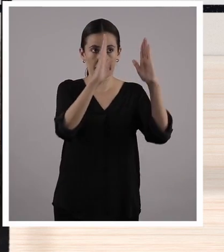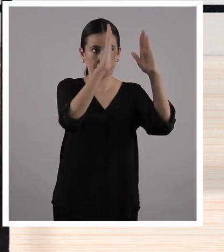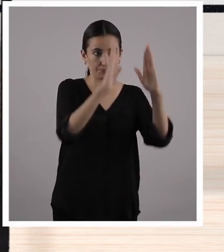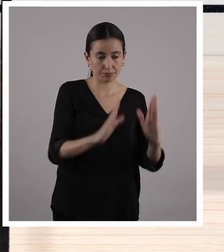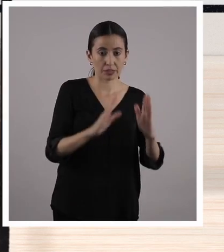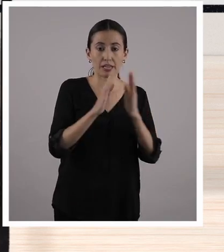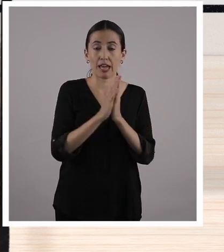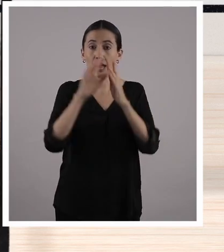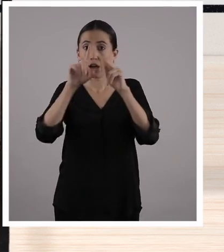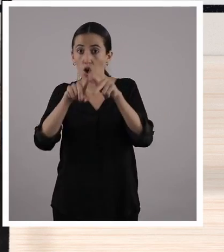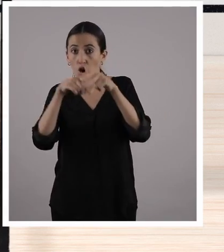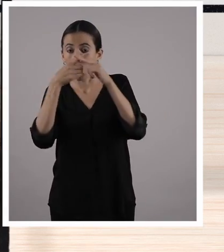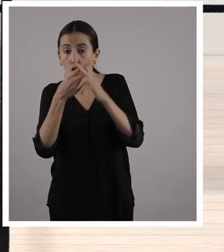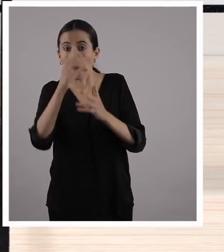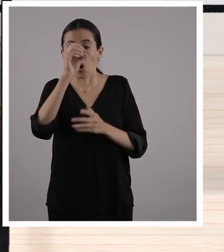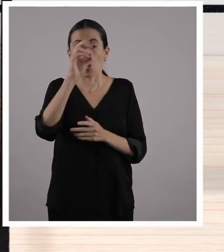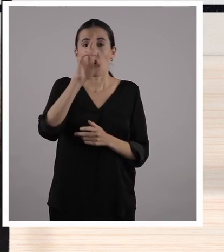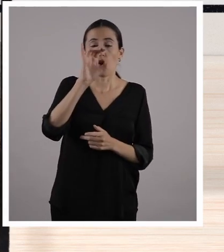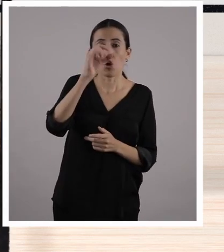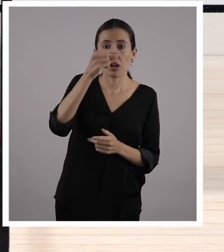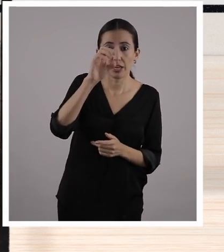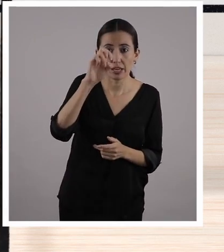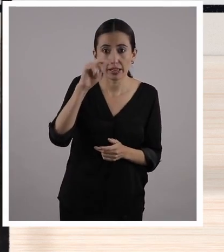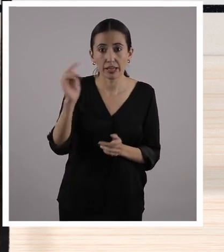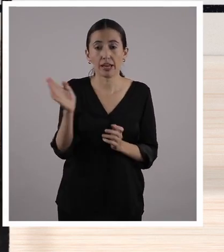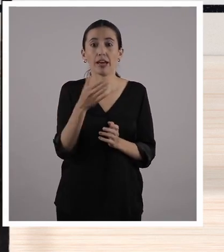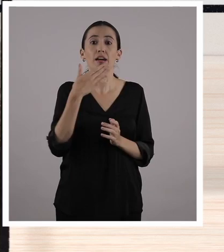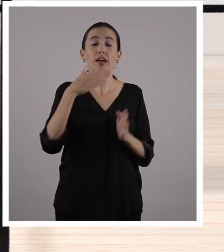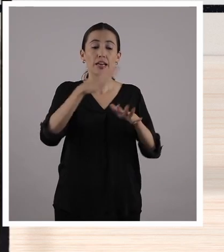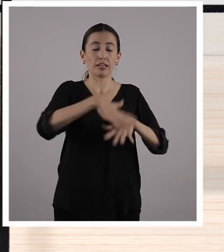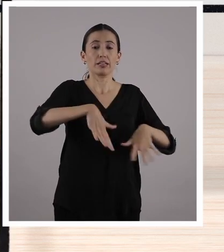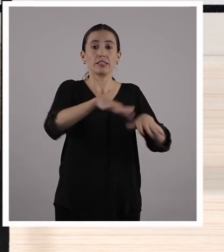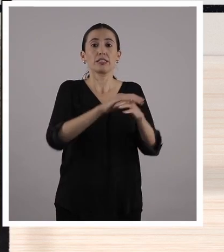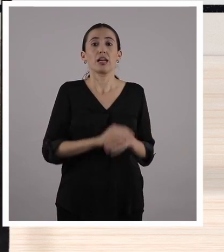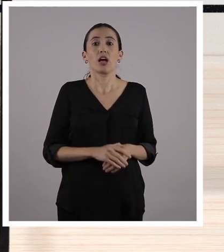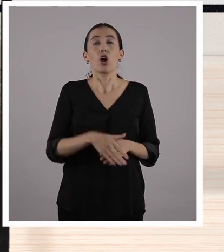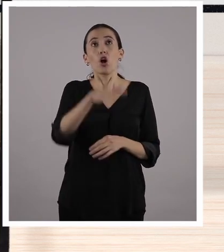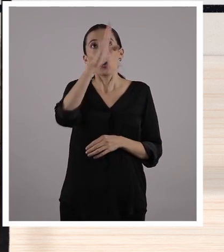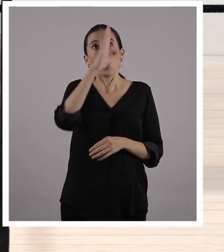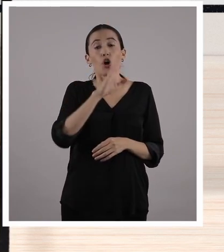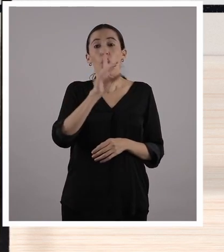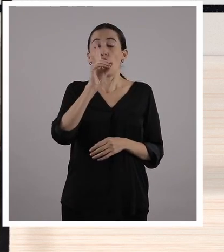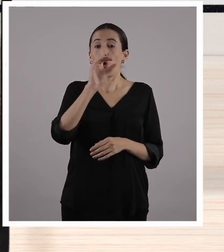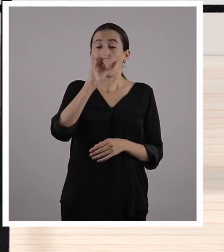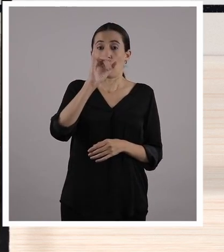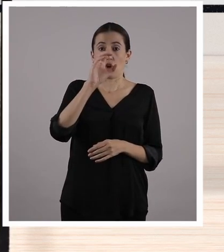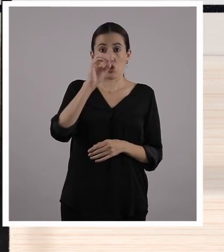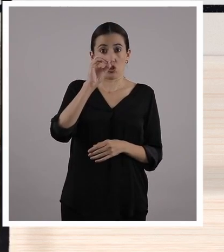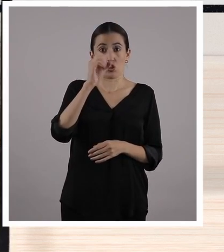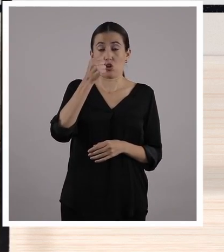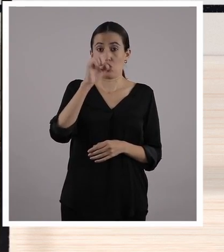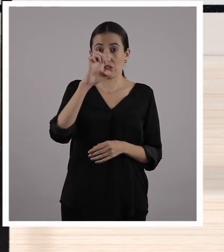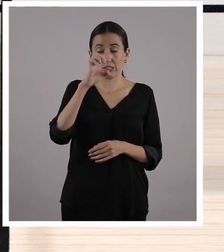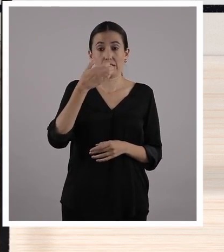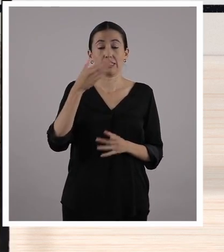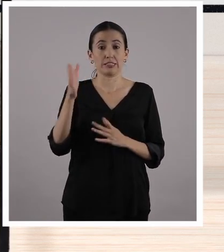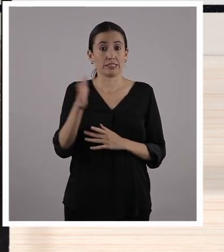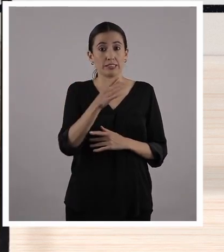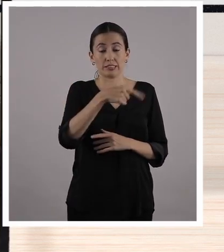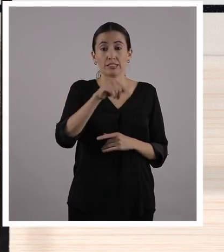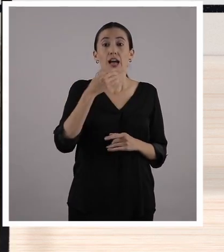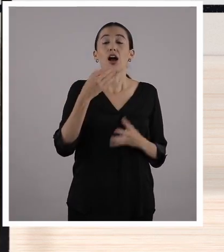mitos. El origen del mundo, de las personas, de los objetos que habitan ese espacio, los dioses y los